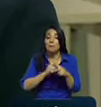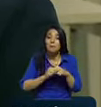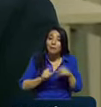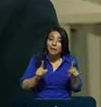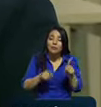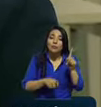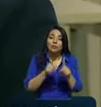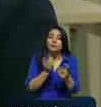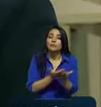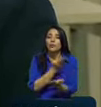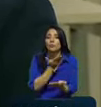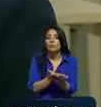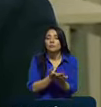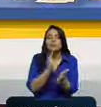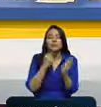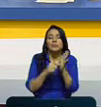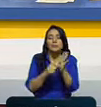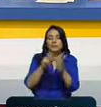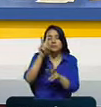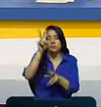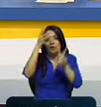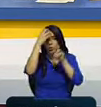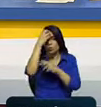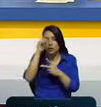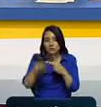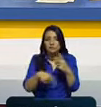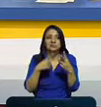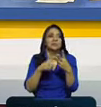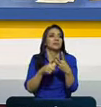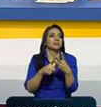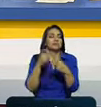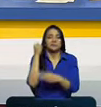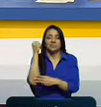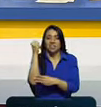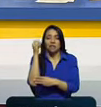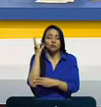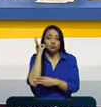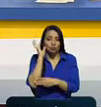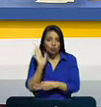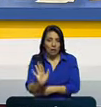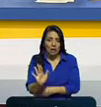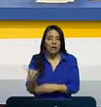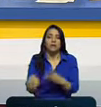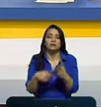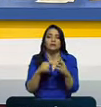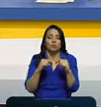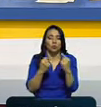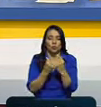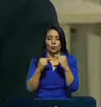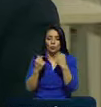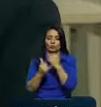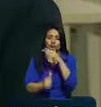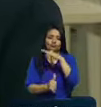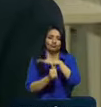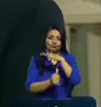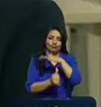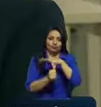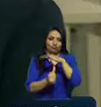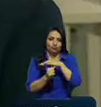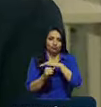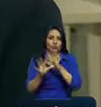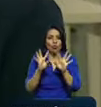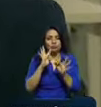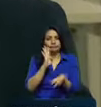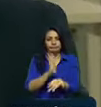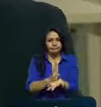propuestas en el campo de la educación, en el campo de los derechos de las mujeres, de las poblaciones del LGTBI, de la seguridad